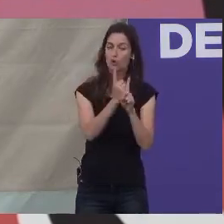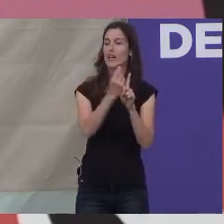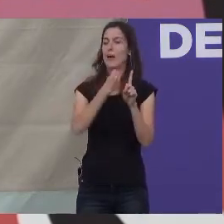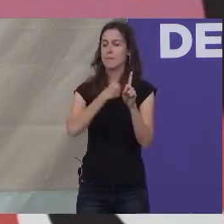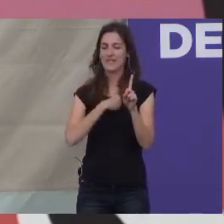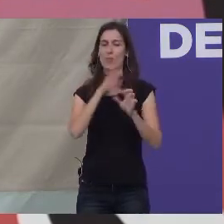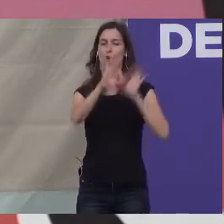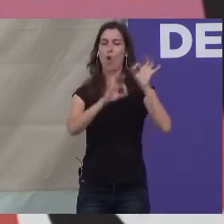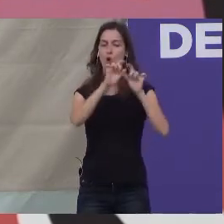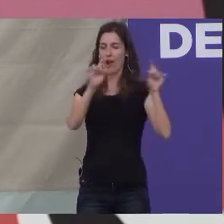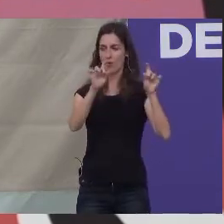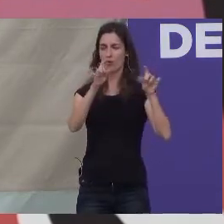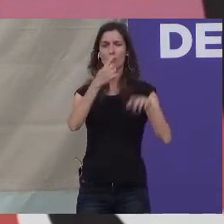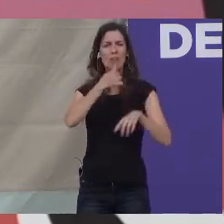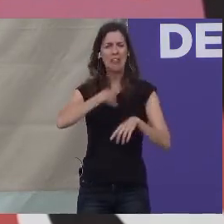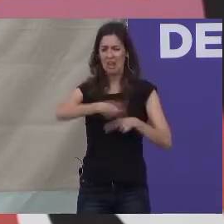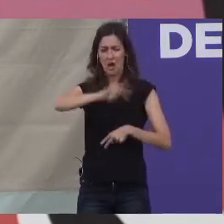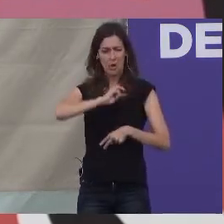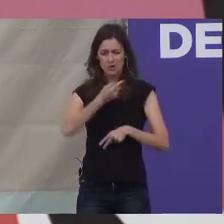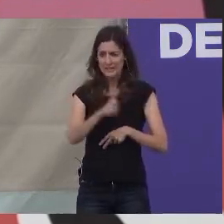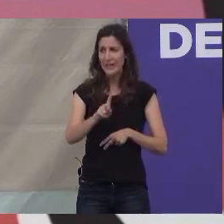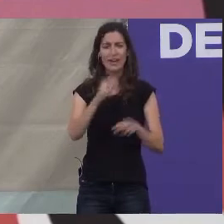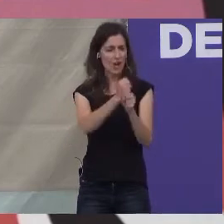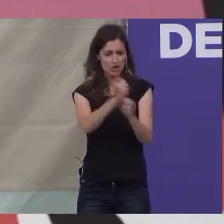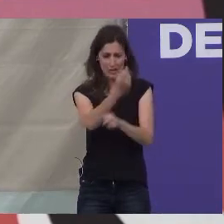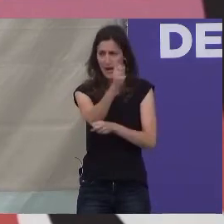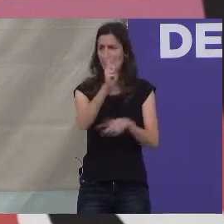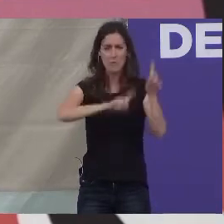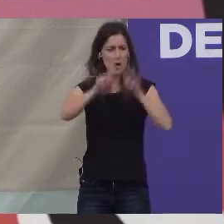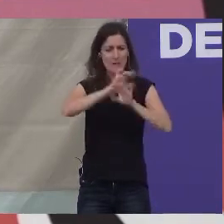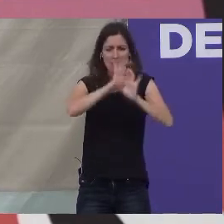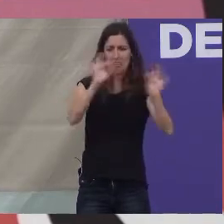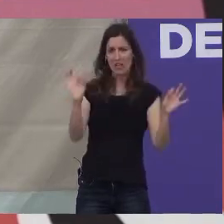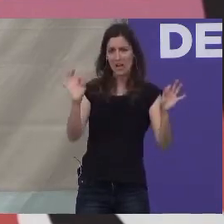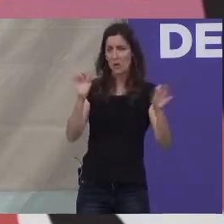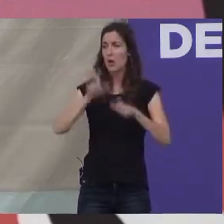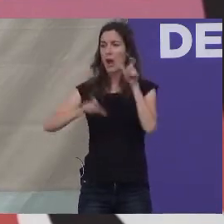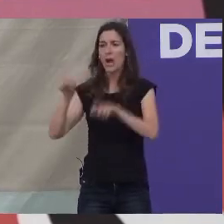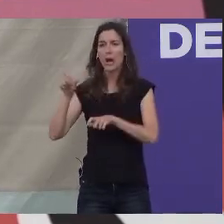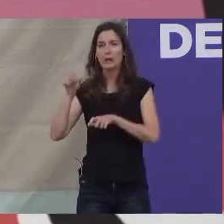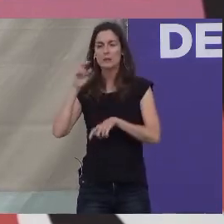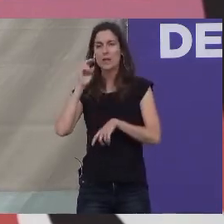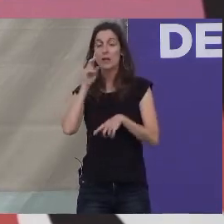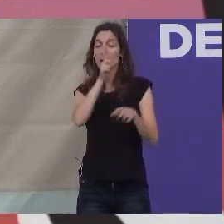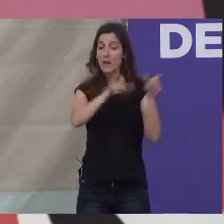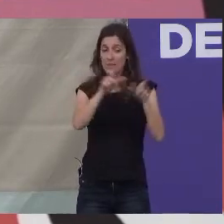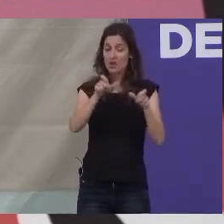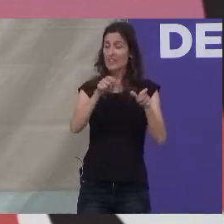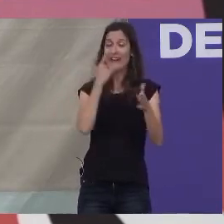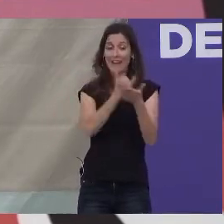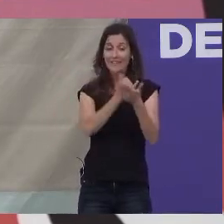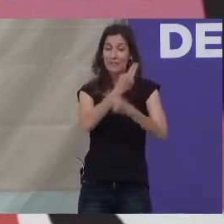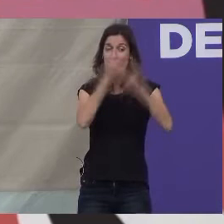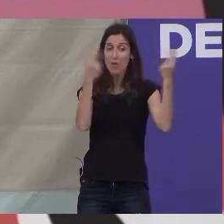Me decían que no contestaban, que no trabajaban, que no habían problemas. La gente de garantías me demostró que eran